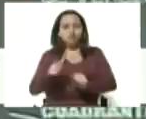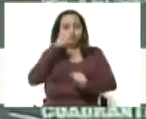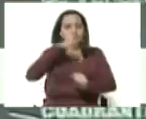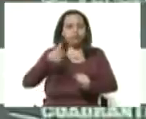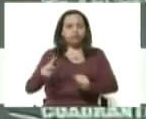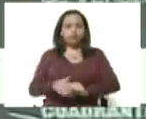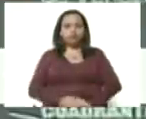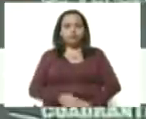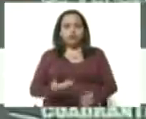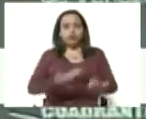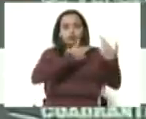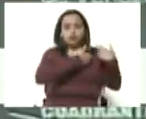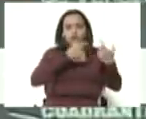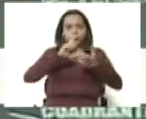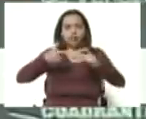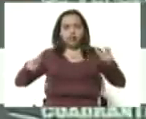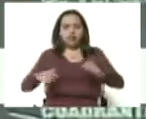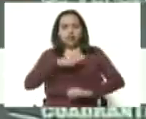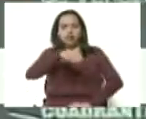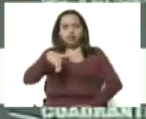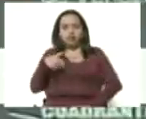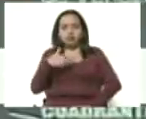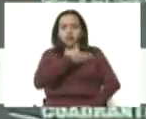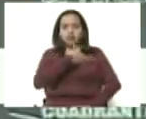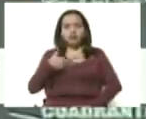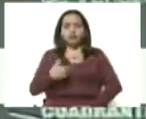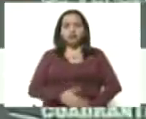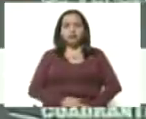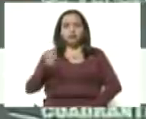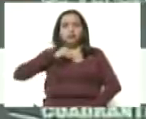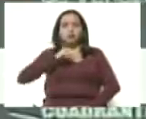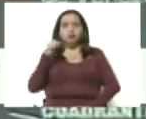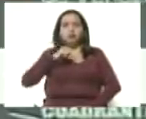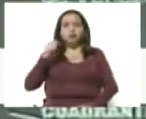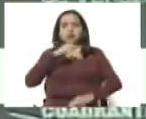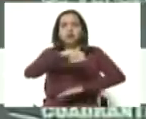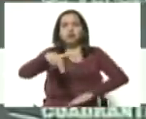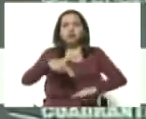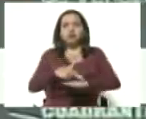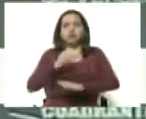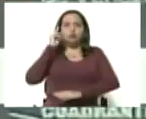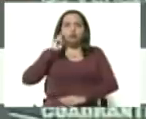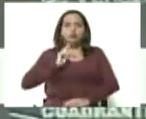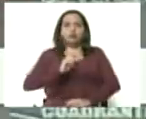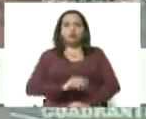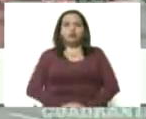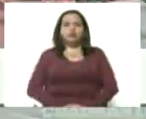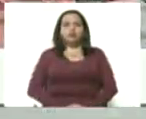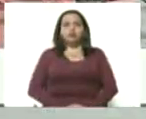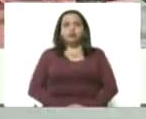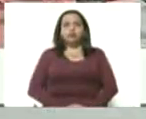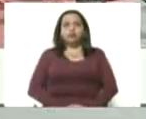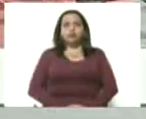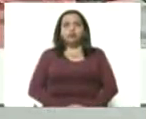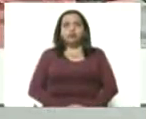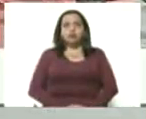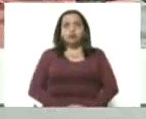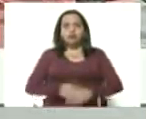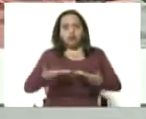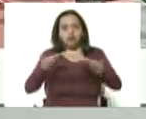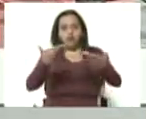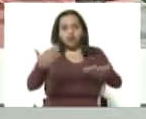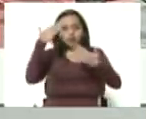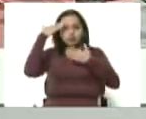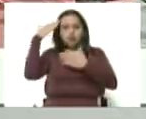al comandante general de nuestra querida Policía Nacional Bolivariana, y traerle un afectuoso